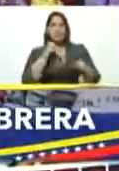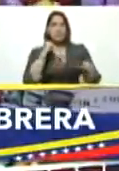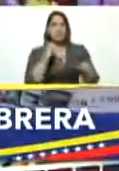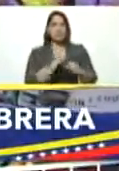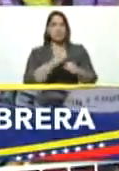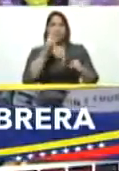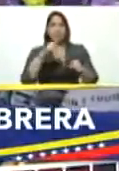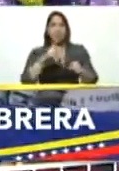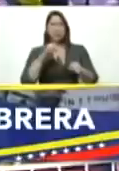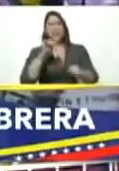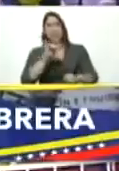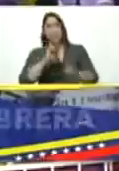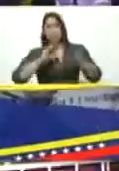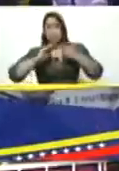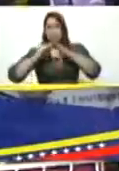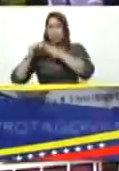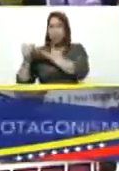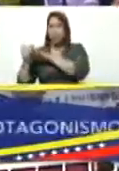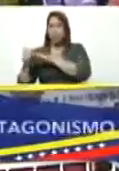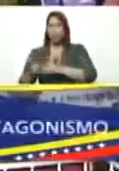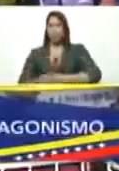como una